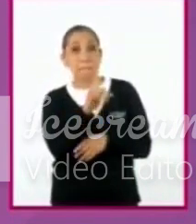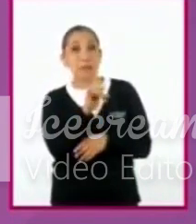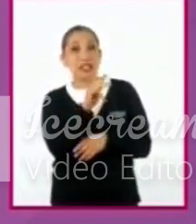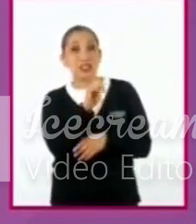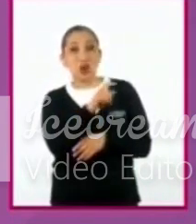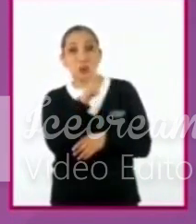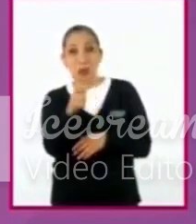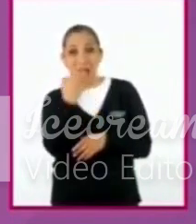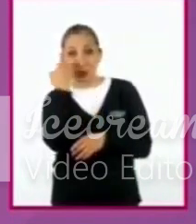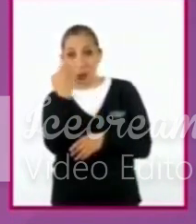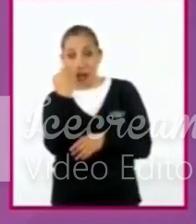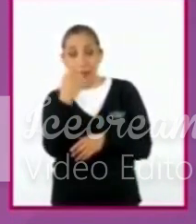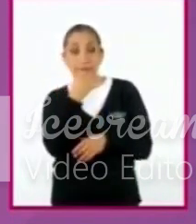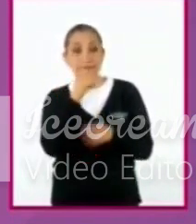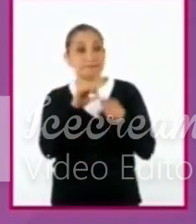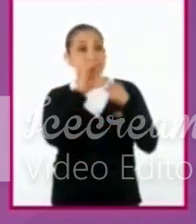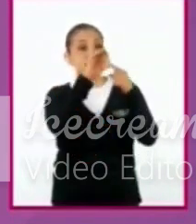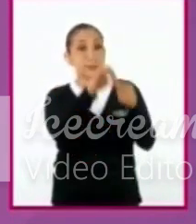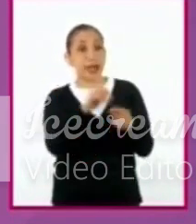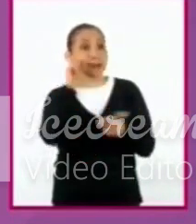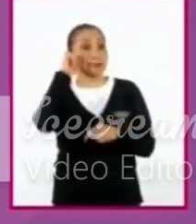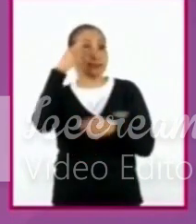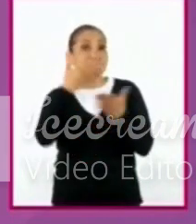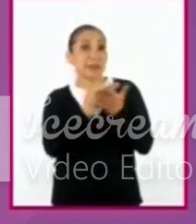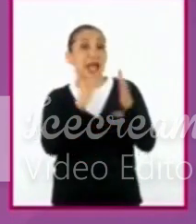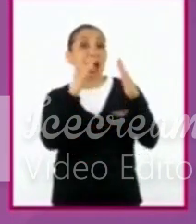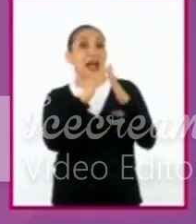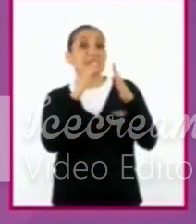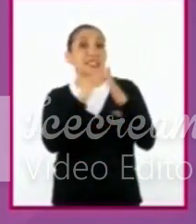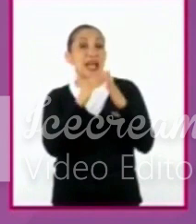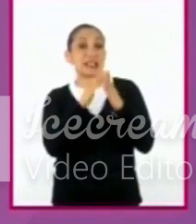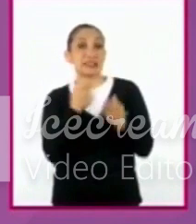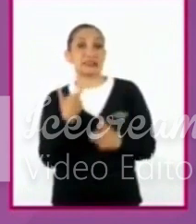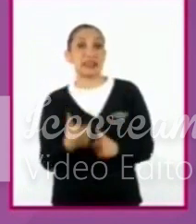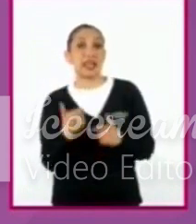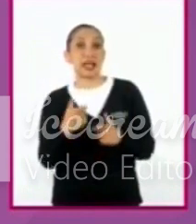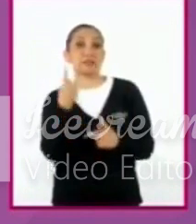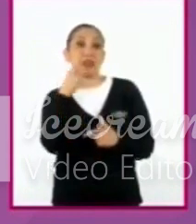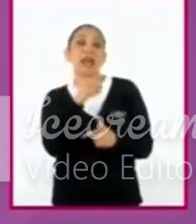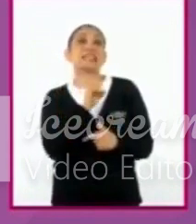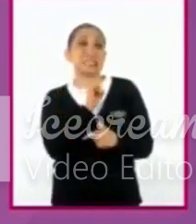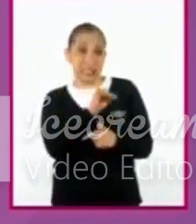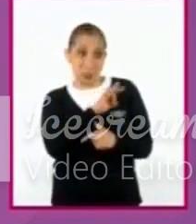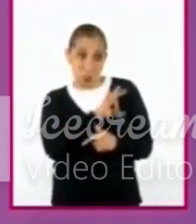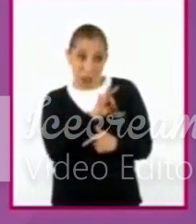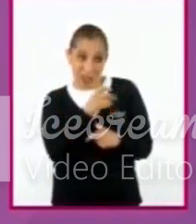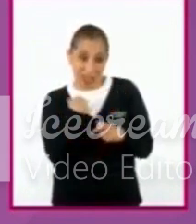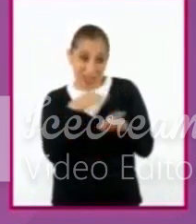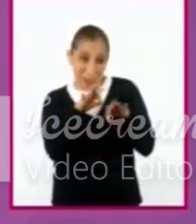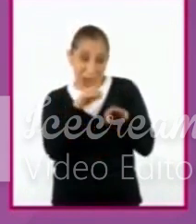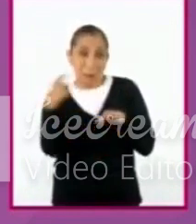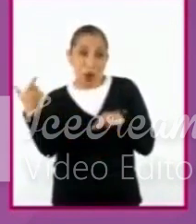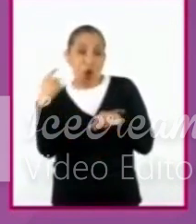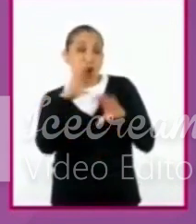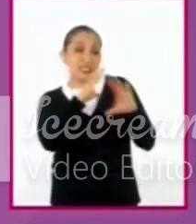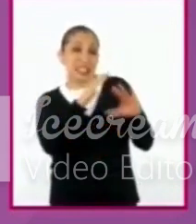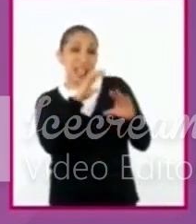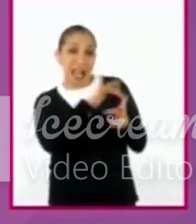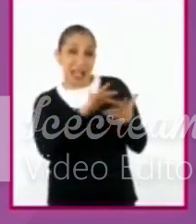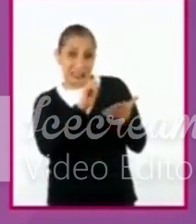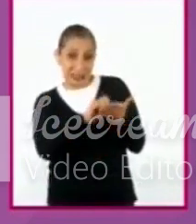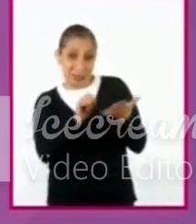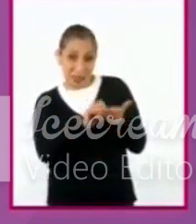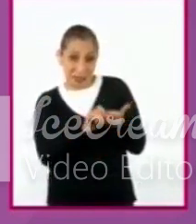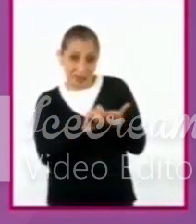correspondiente los llevaban a servir en casas particulares a condición de que se les enseñase a leer y a escribir.